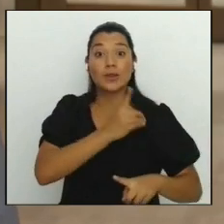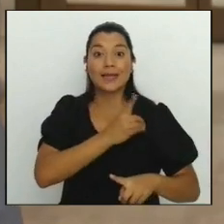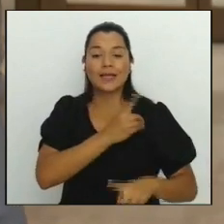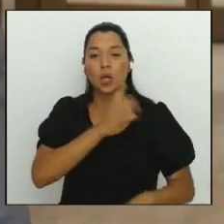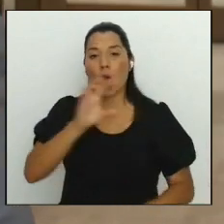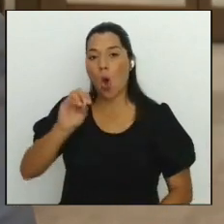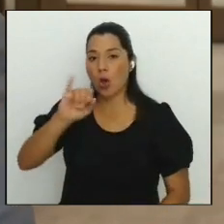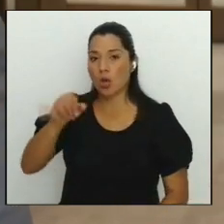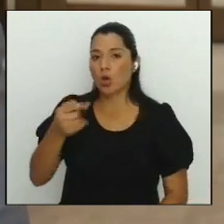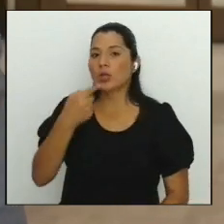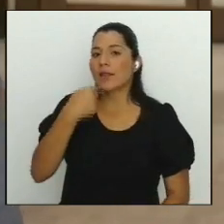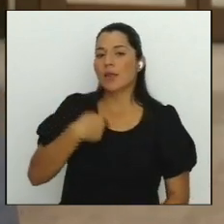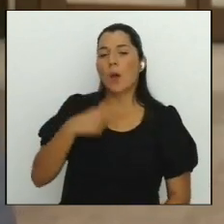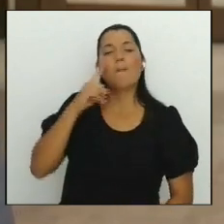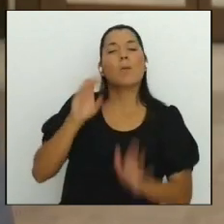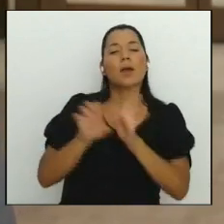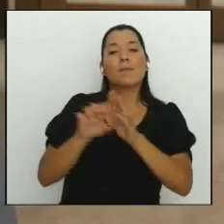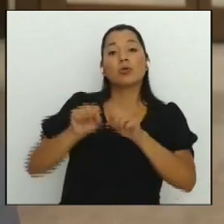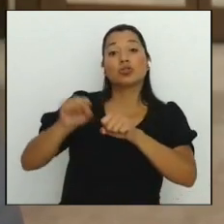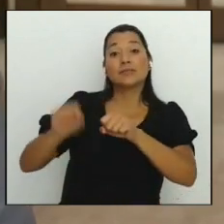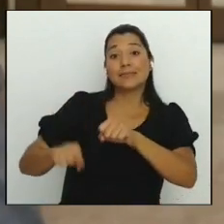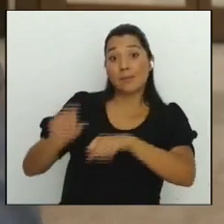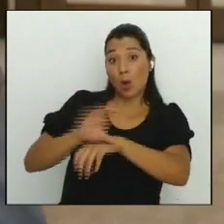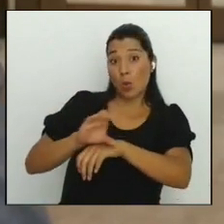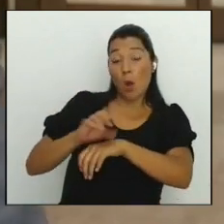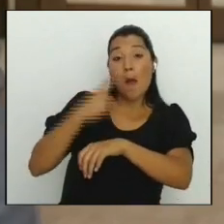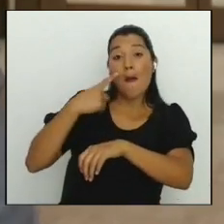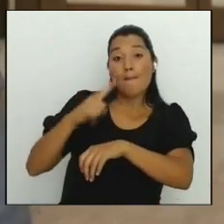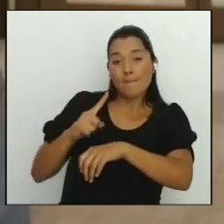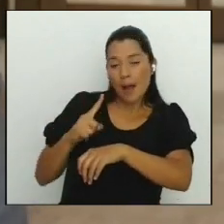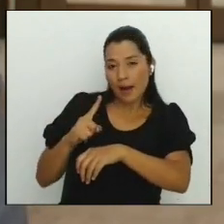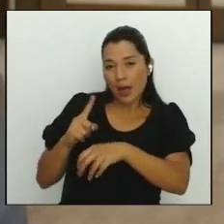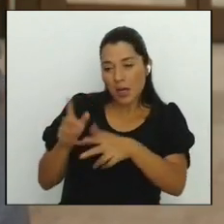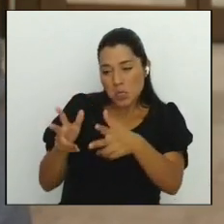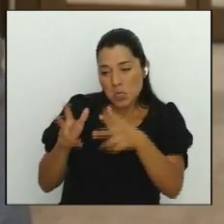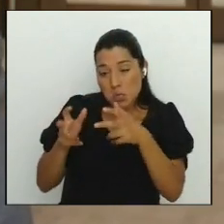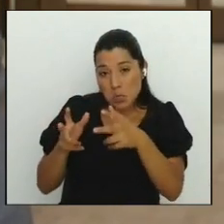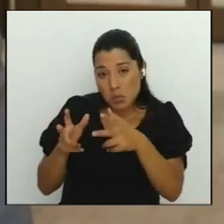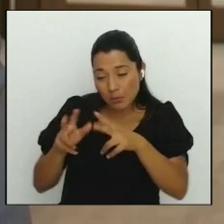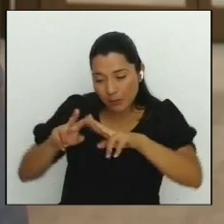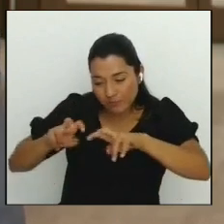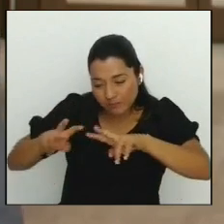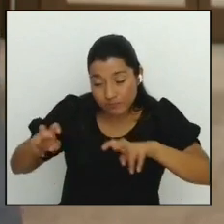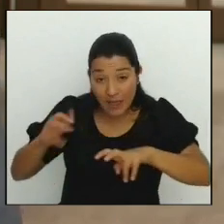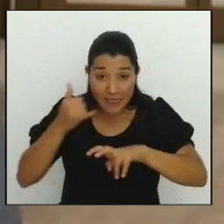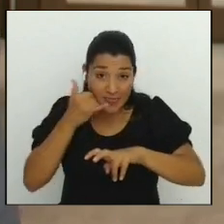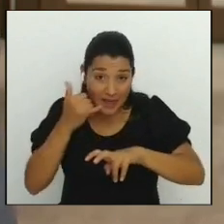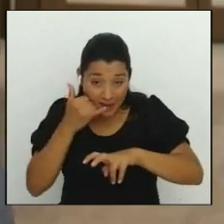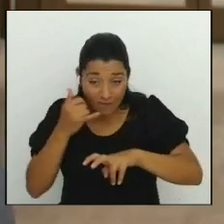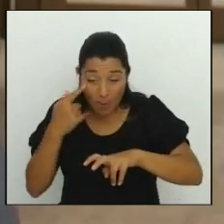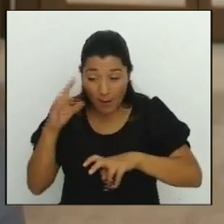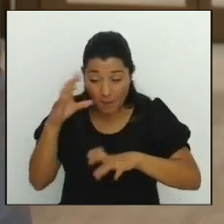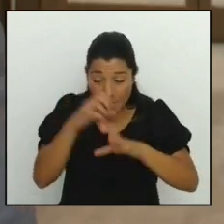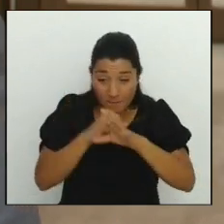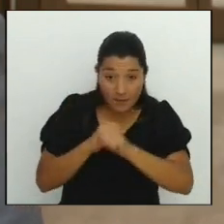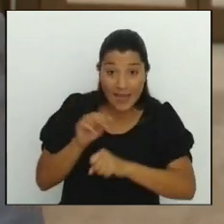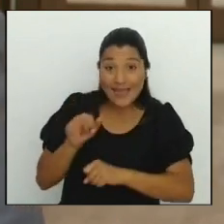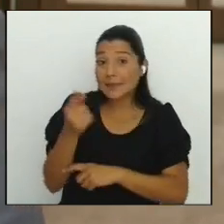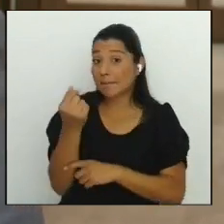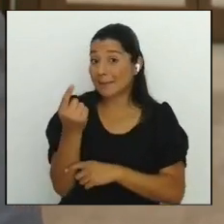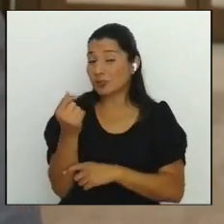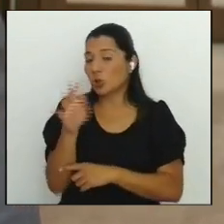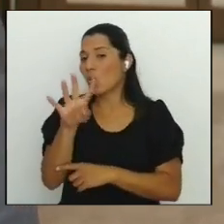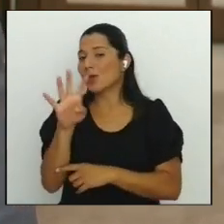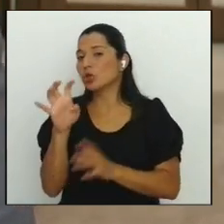software para abrir teléfonos, para investigar ciertos delitos y demás, el software vale 400 millones de colones,